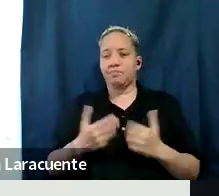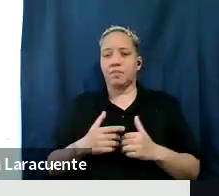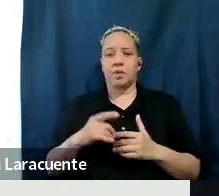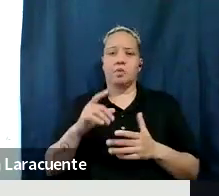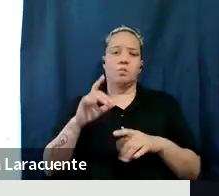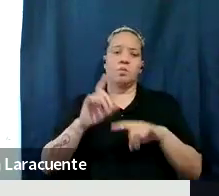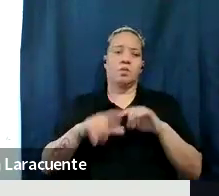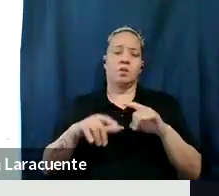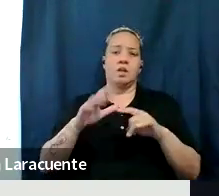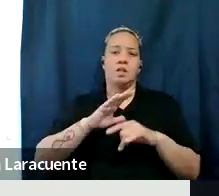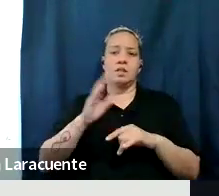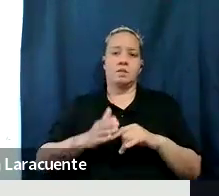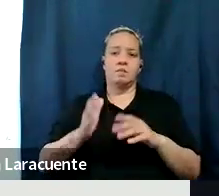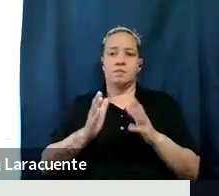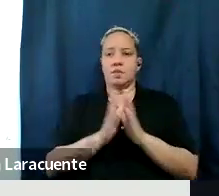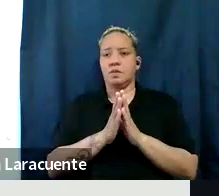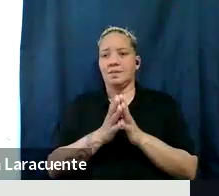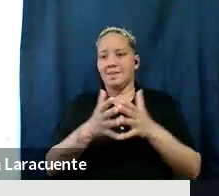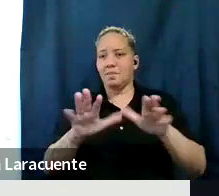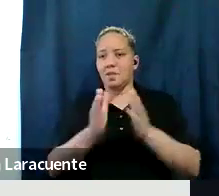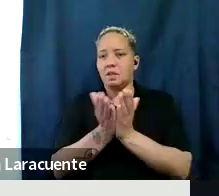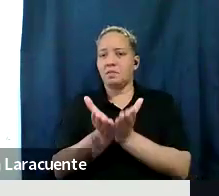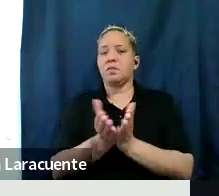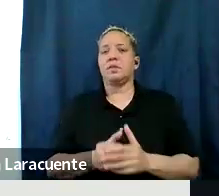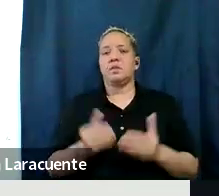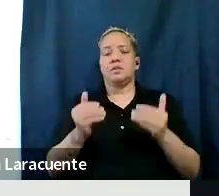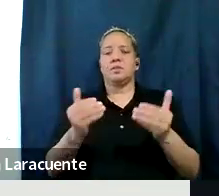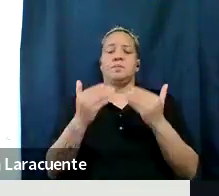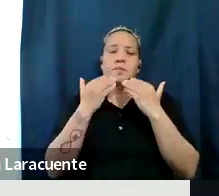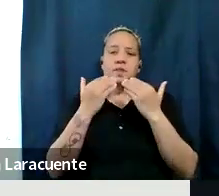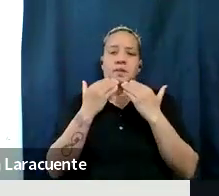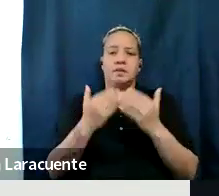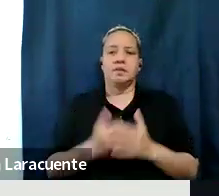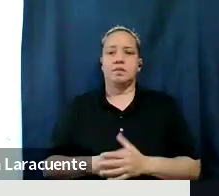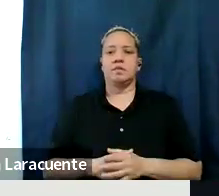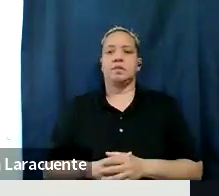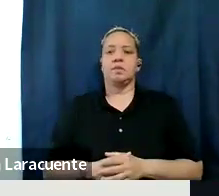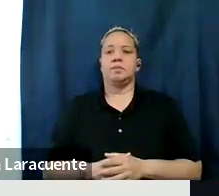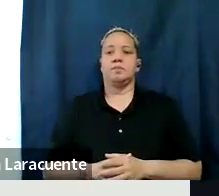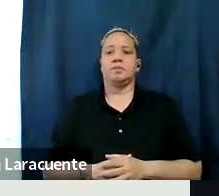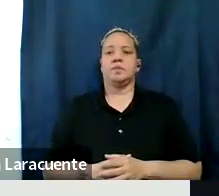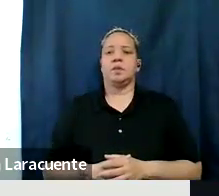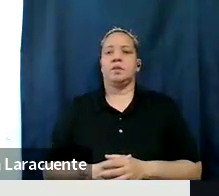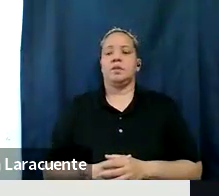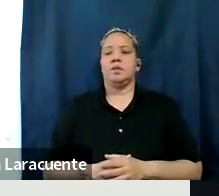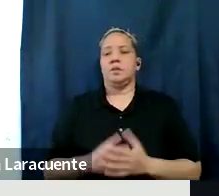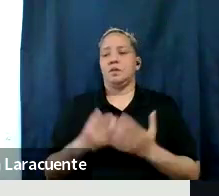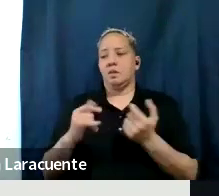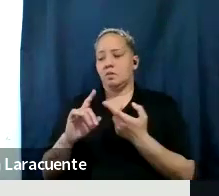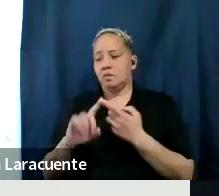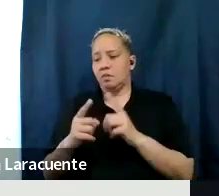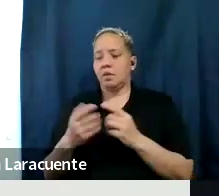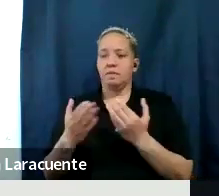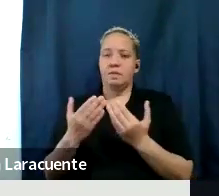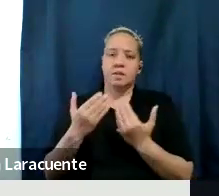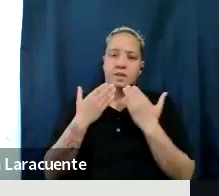podido terminar nunca ese libro. Así que vaya por delante mi agradecimiento ahora son amigos y es fácil agradecerles,